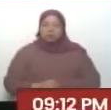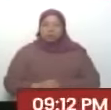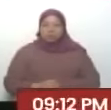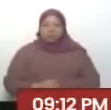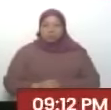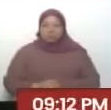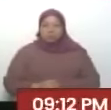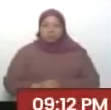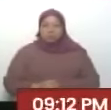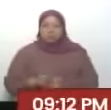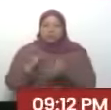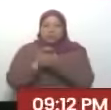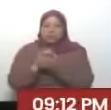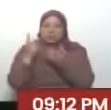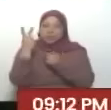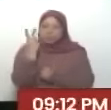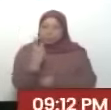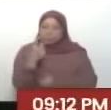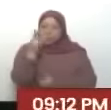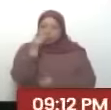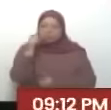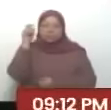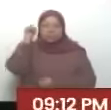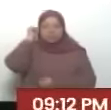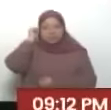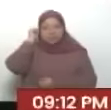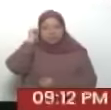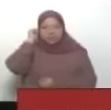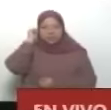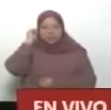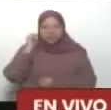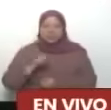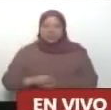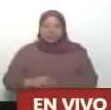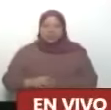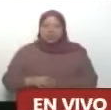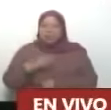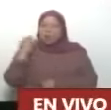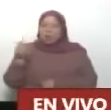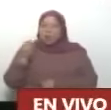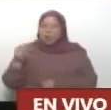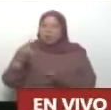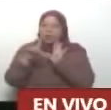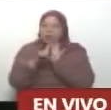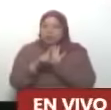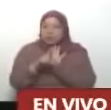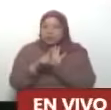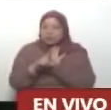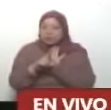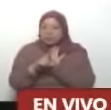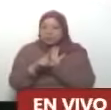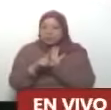a Salvador y a Michelle, porque los muchachos de los liceos